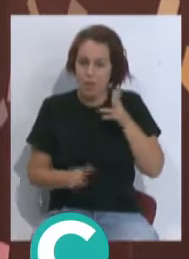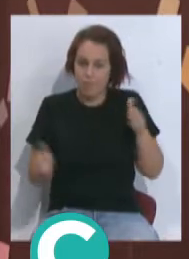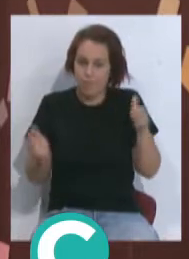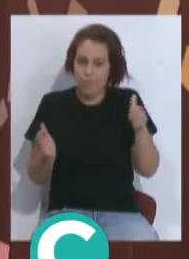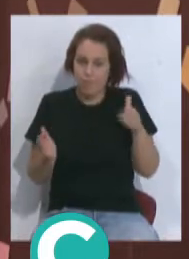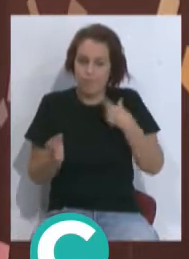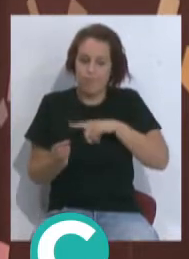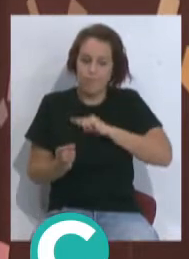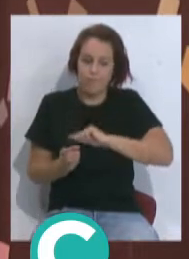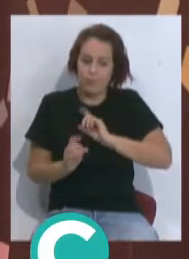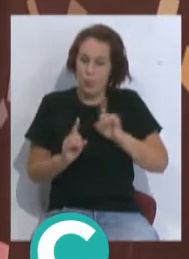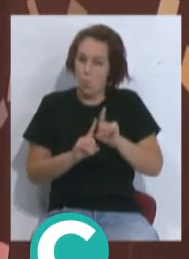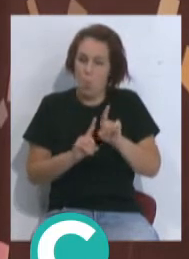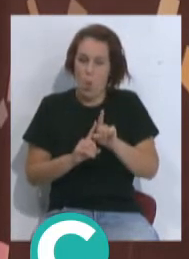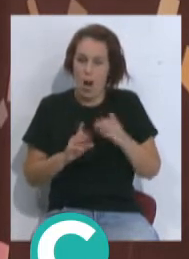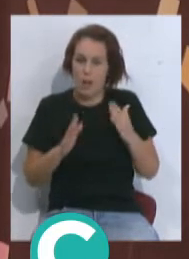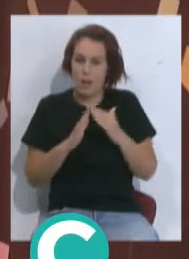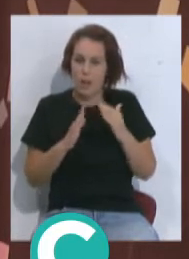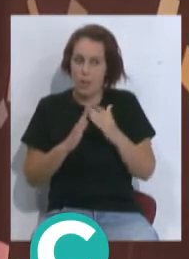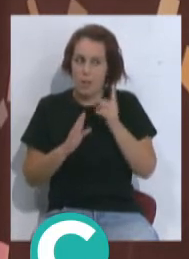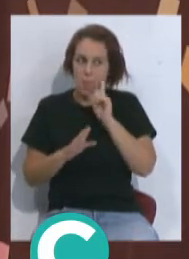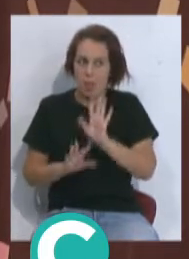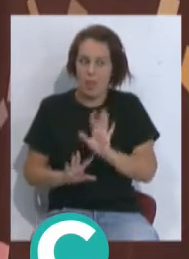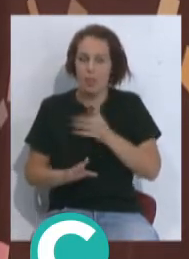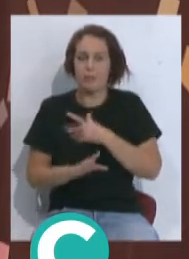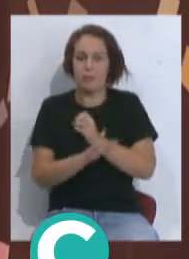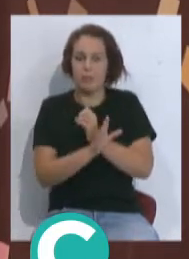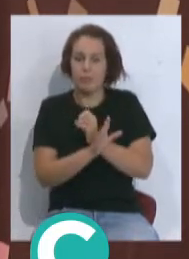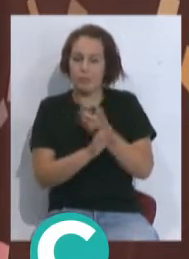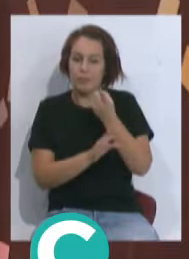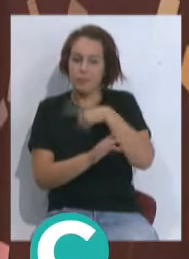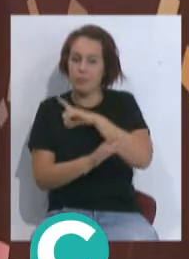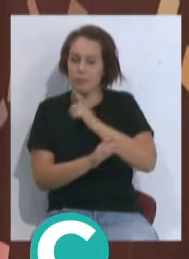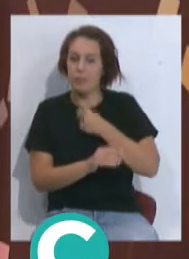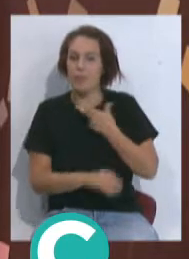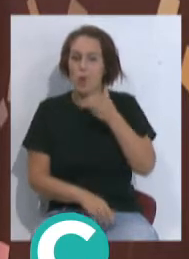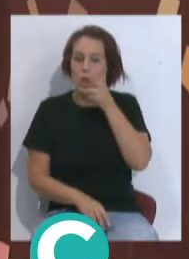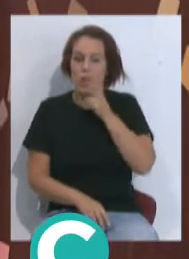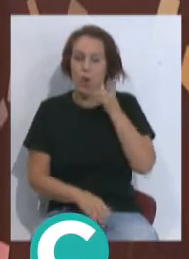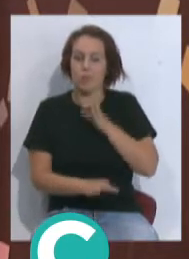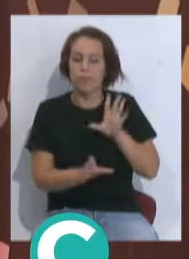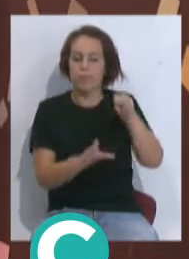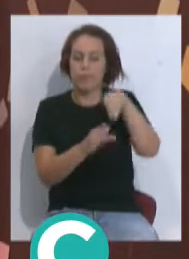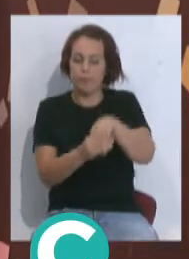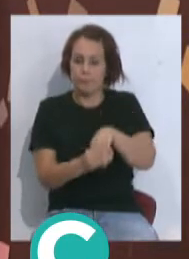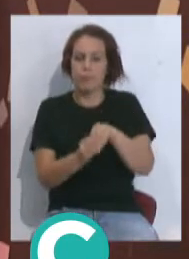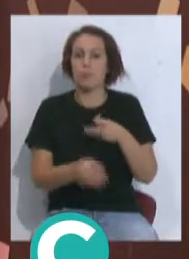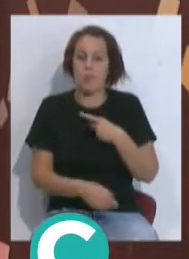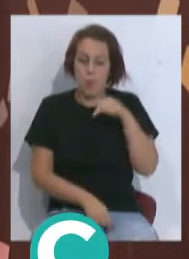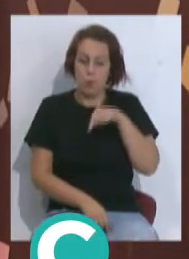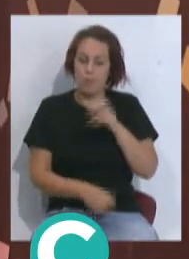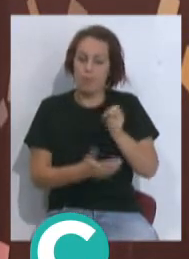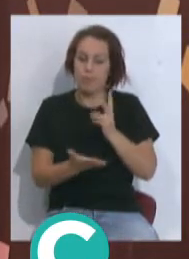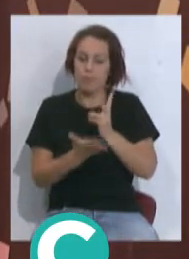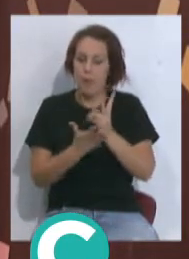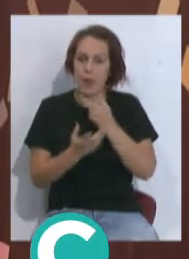sentimos como en casa y a la vez, bueno, pues a través de esta pantalla donde acá es televisión, nos colamos también en sus hogares. Hoy de nuevo